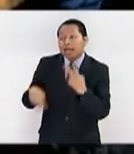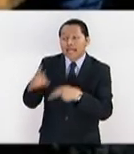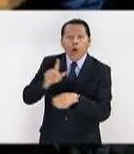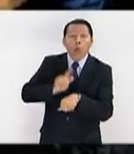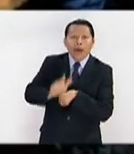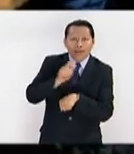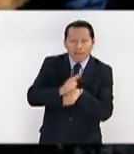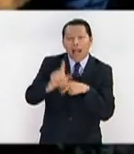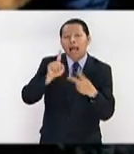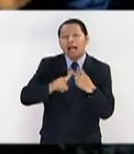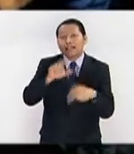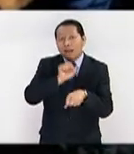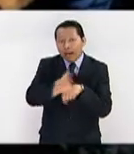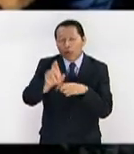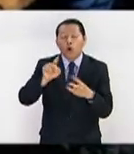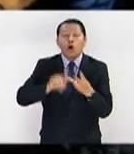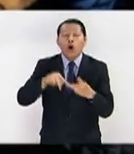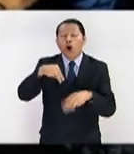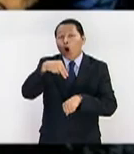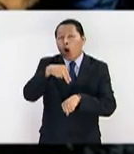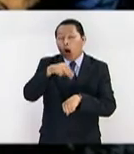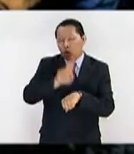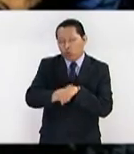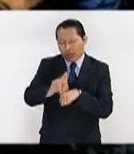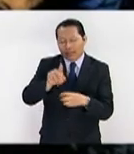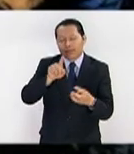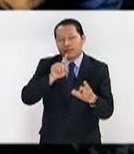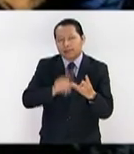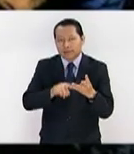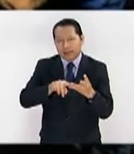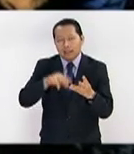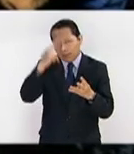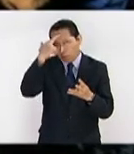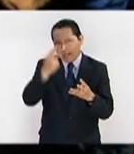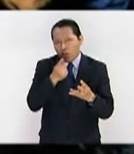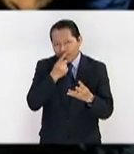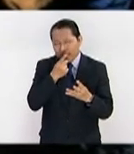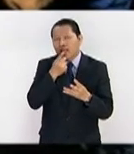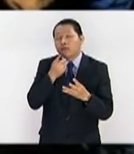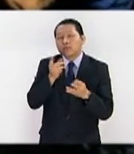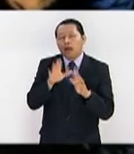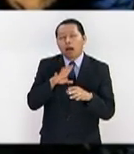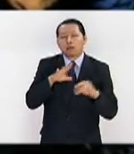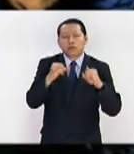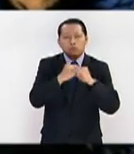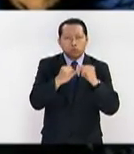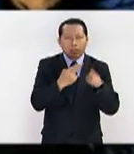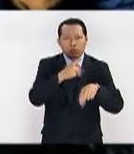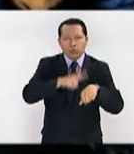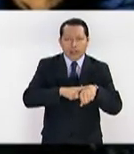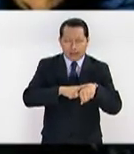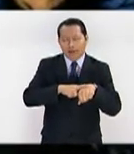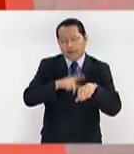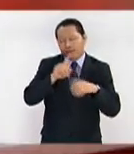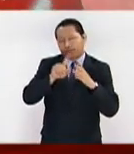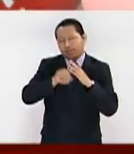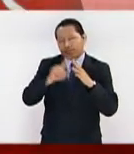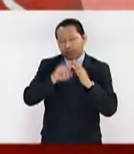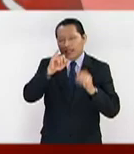El Salvador, Honduras y República Dominicana, fueron puestos a disposición del Instituto Nacional de Inmigración.